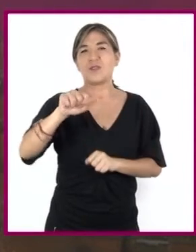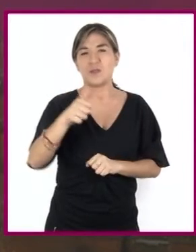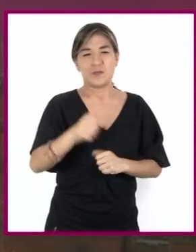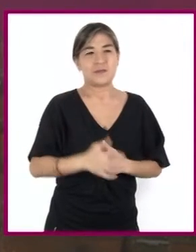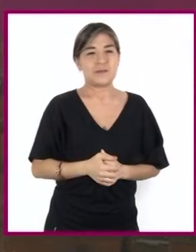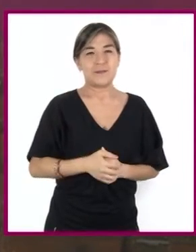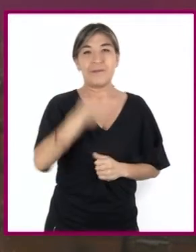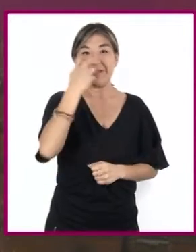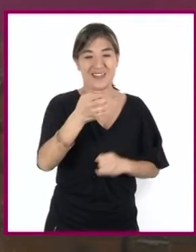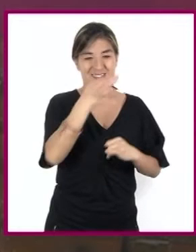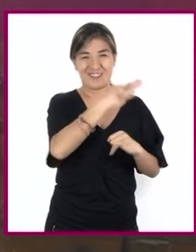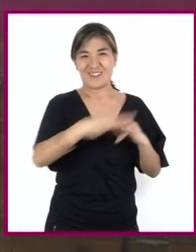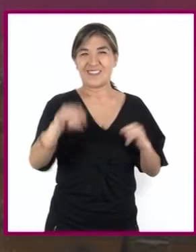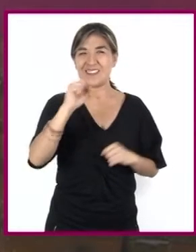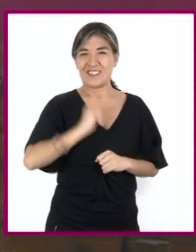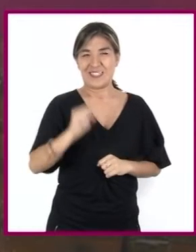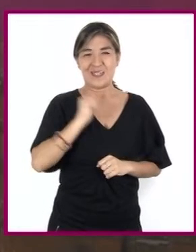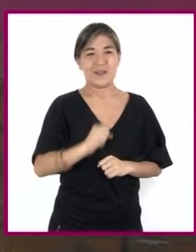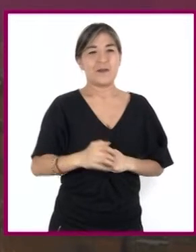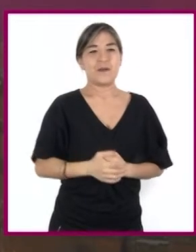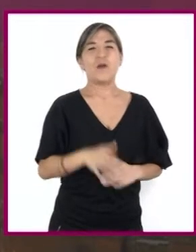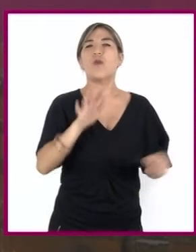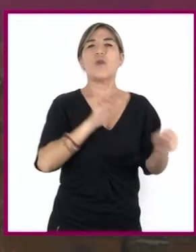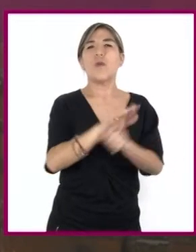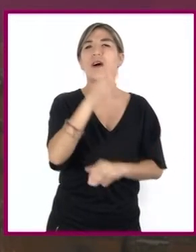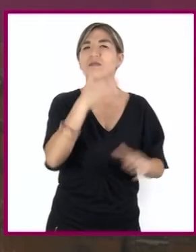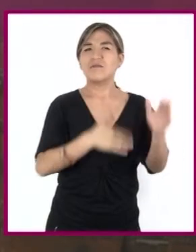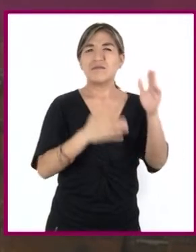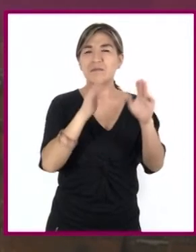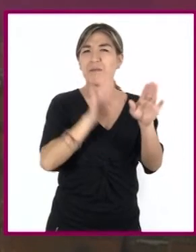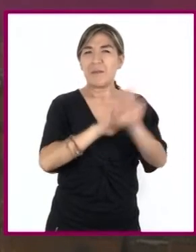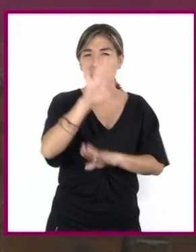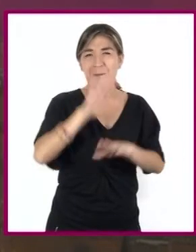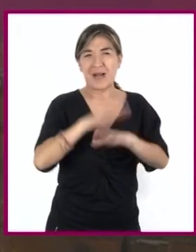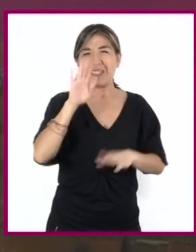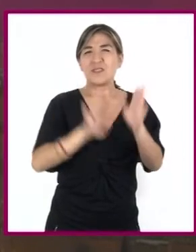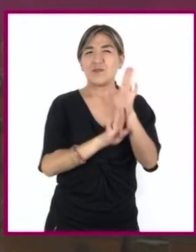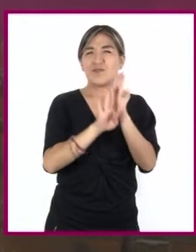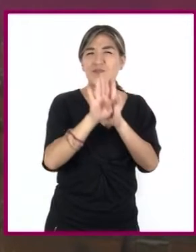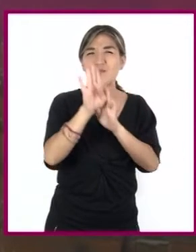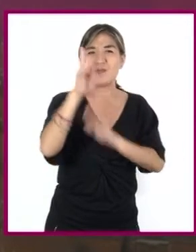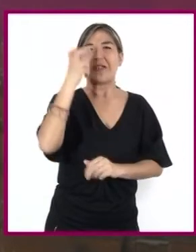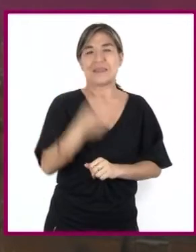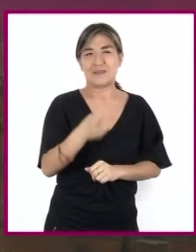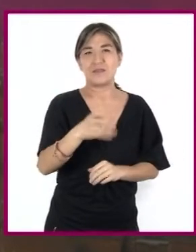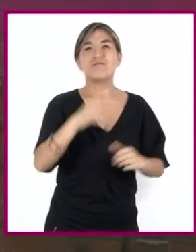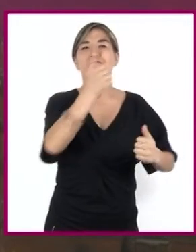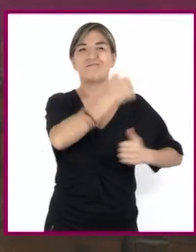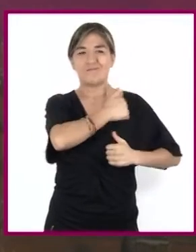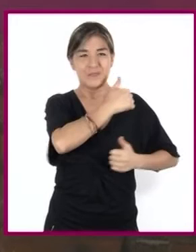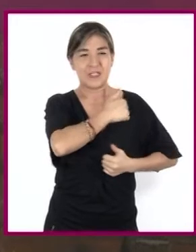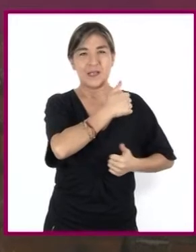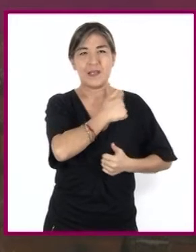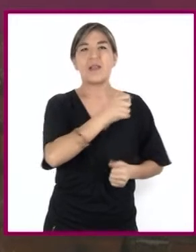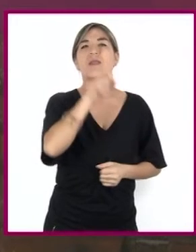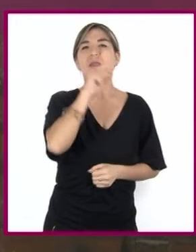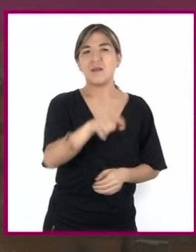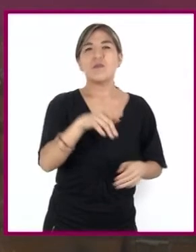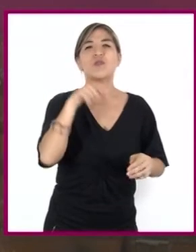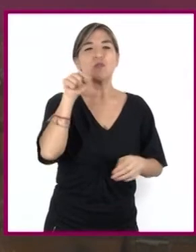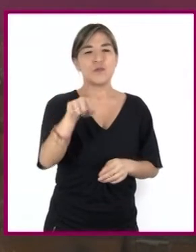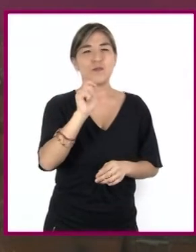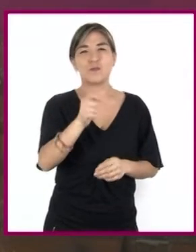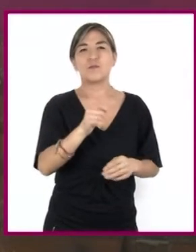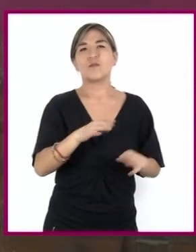Desde finales del siglo, las potencias habían incrementado significativamente sus ejércitos y estaba en curso